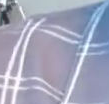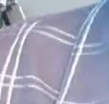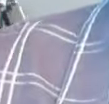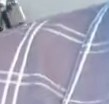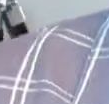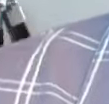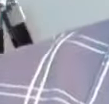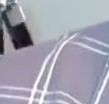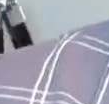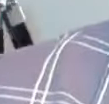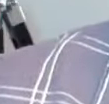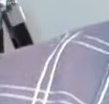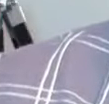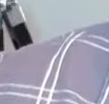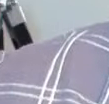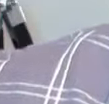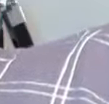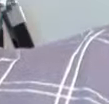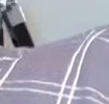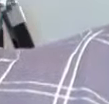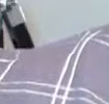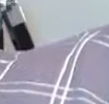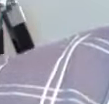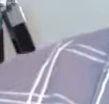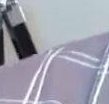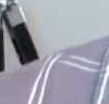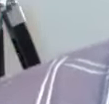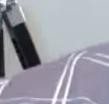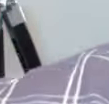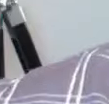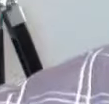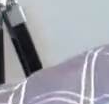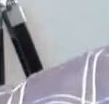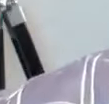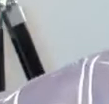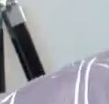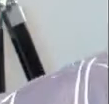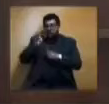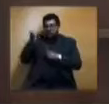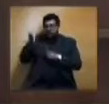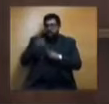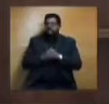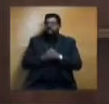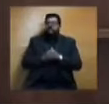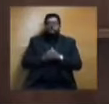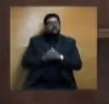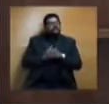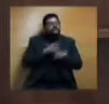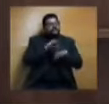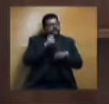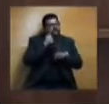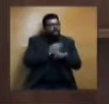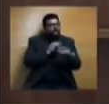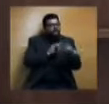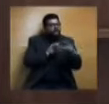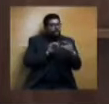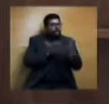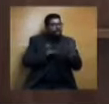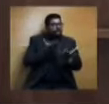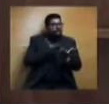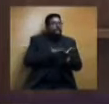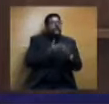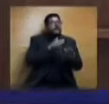para anular la elección a la alcaldía de Guadalajara. Magistrada, magistrados, doy la cuenta con el proyecto de sentencia